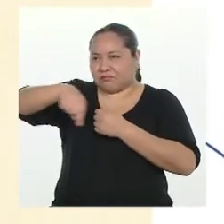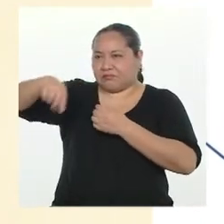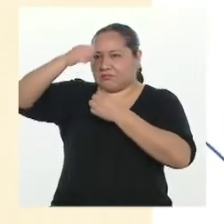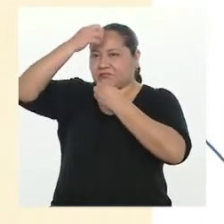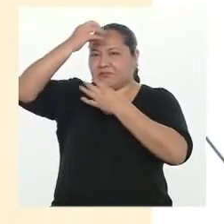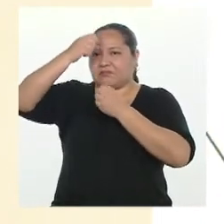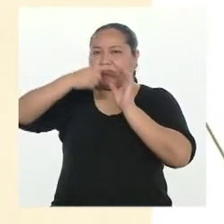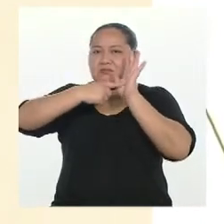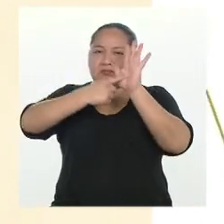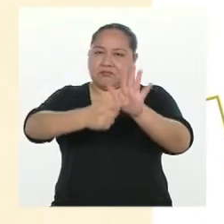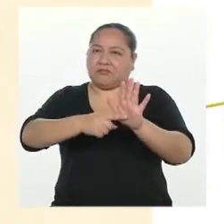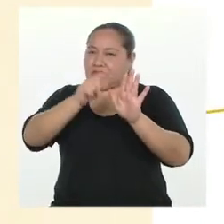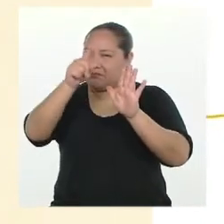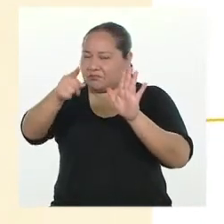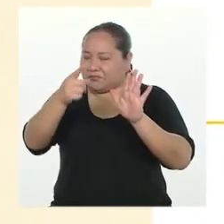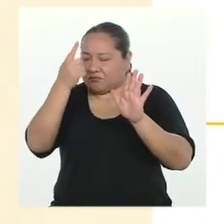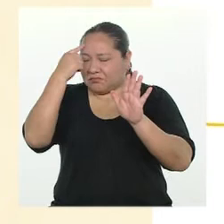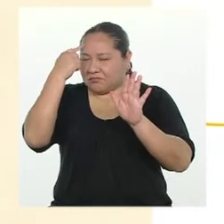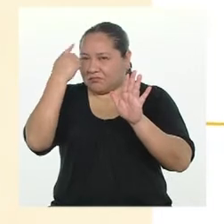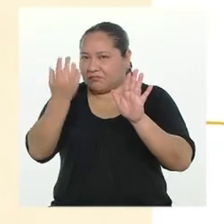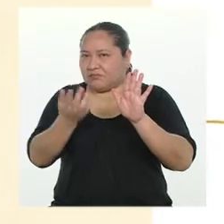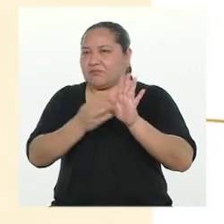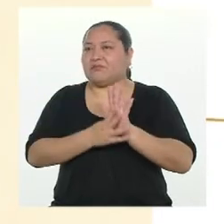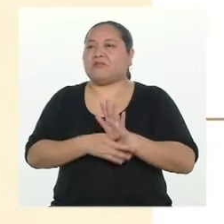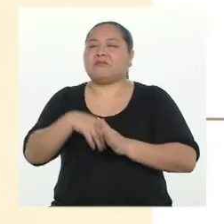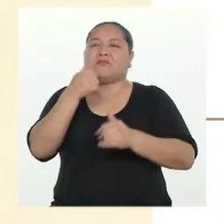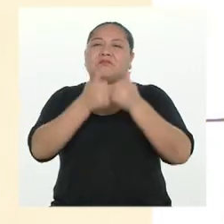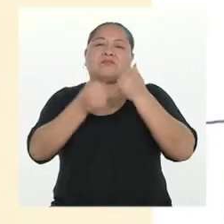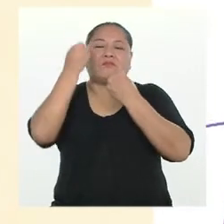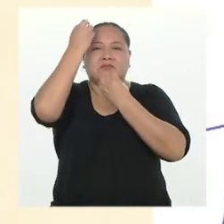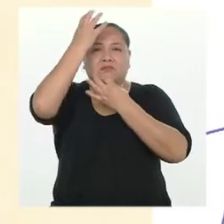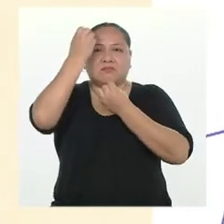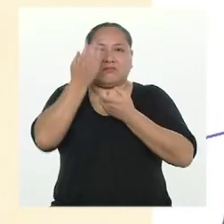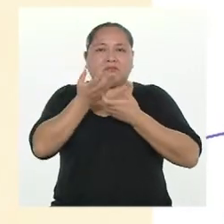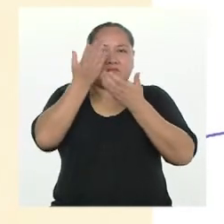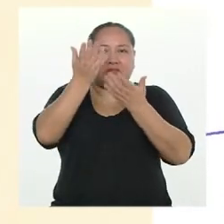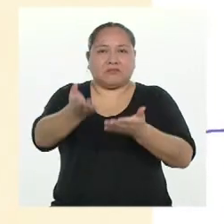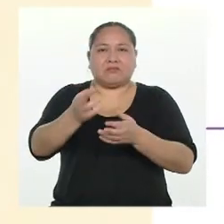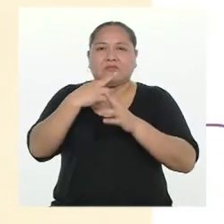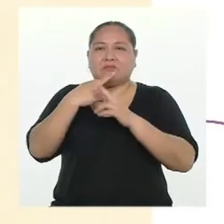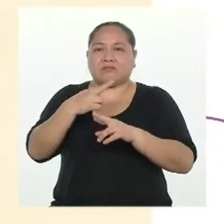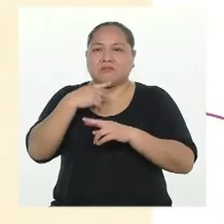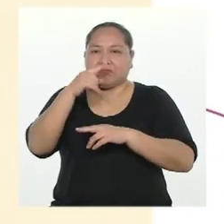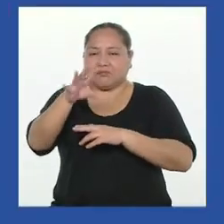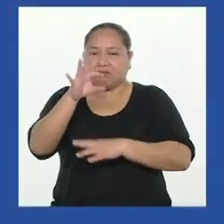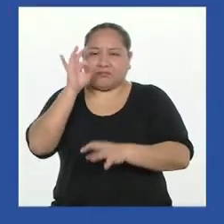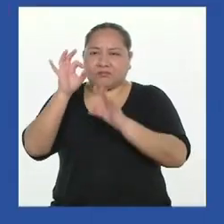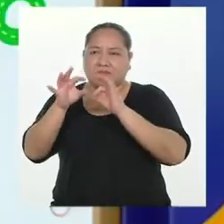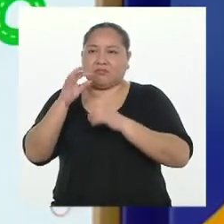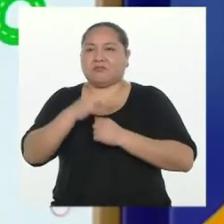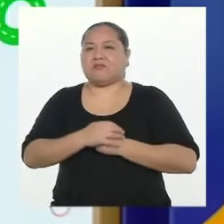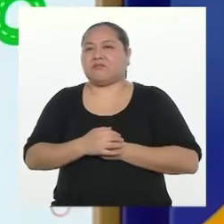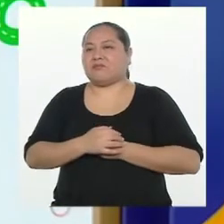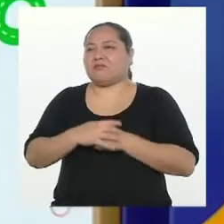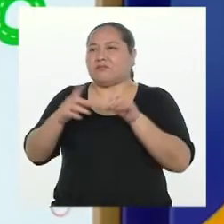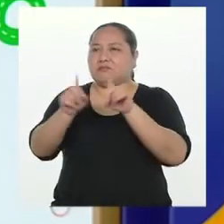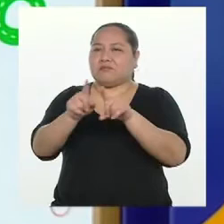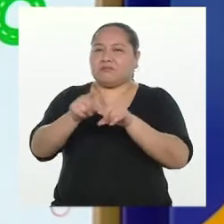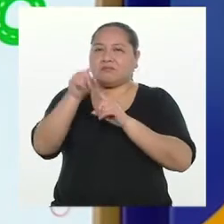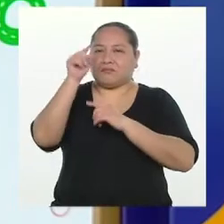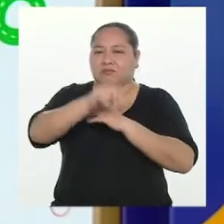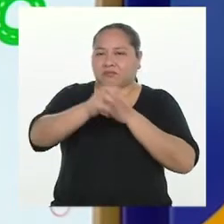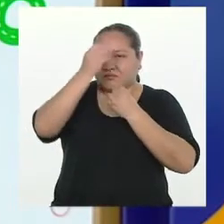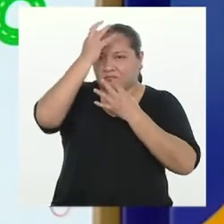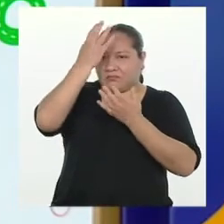mostró los resultados esperados? ¿Qué información nos da los resultados obtenidos? También con los